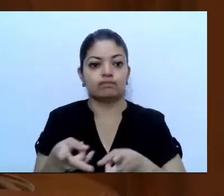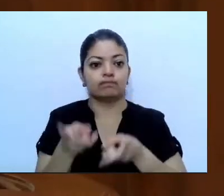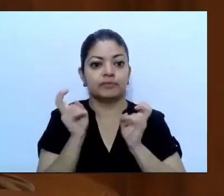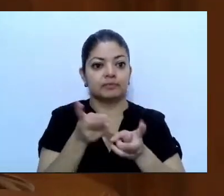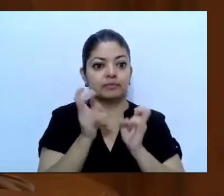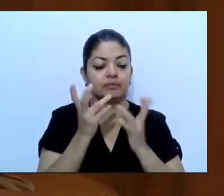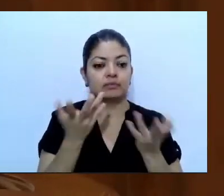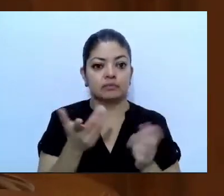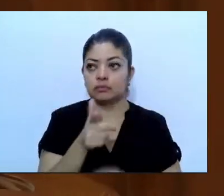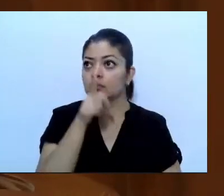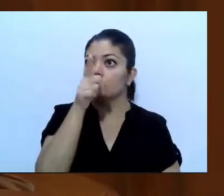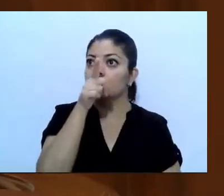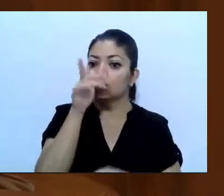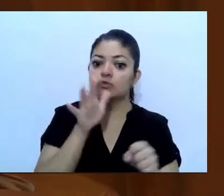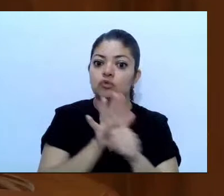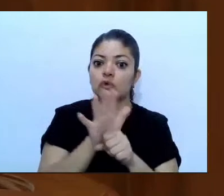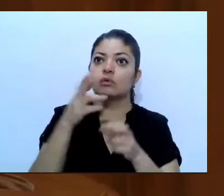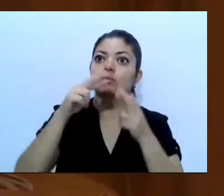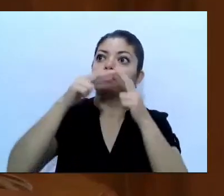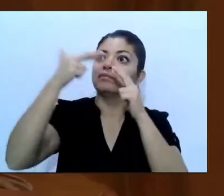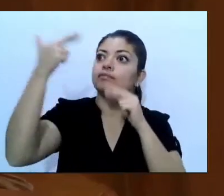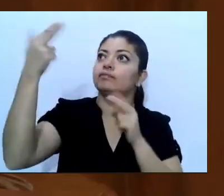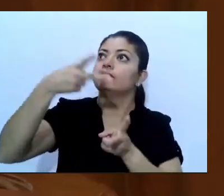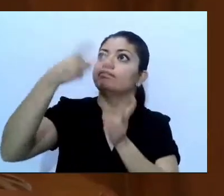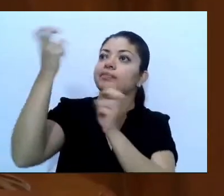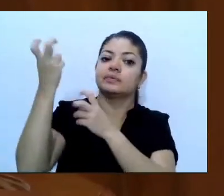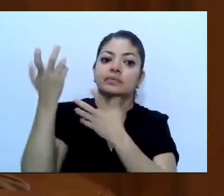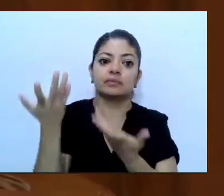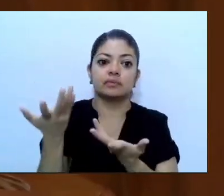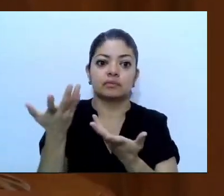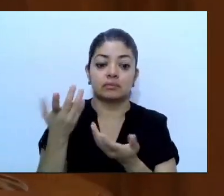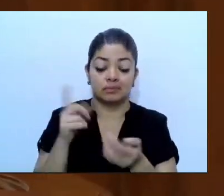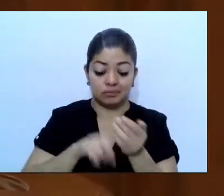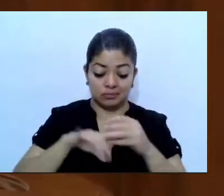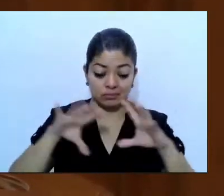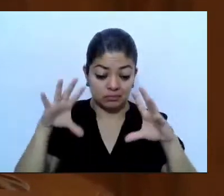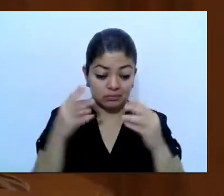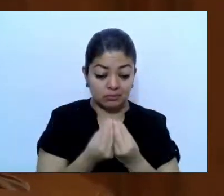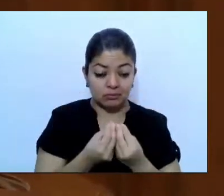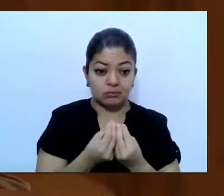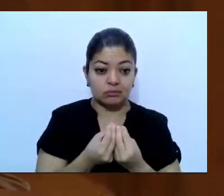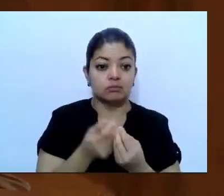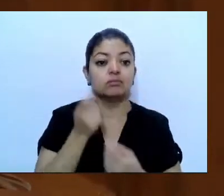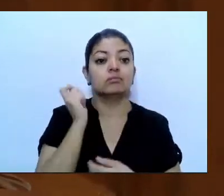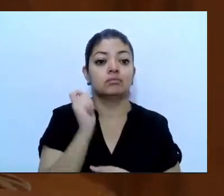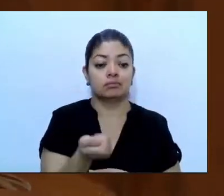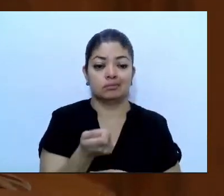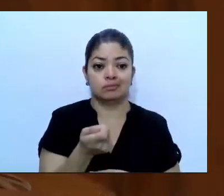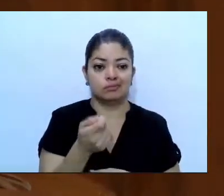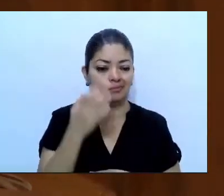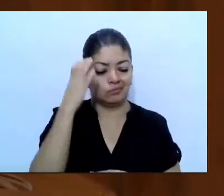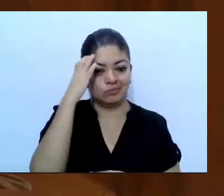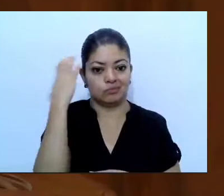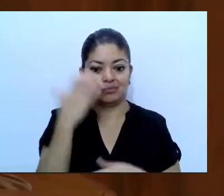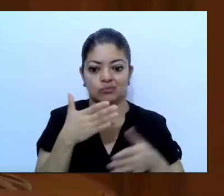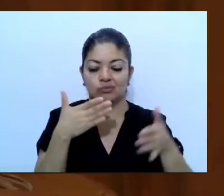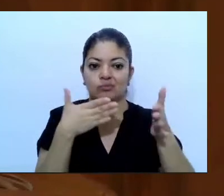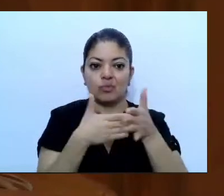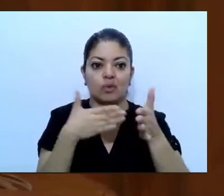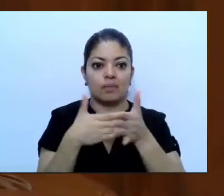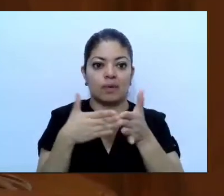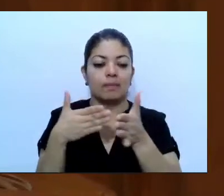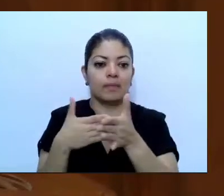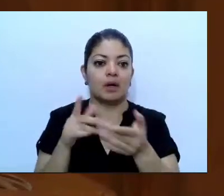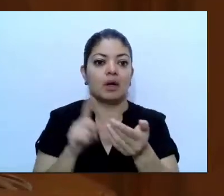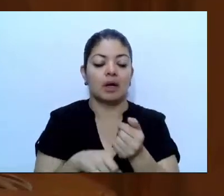luz van a trabajar si se robaron la instalación eléctrica. En suma, el daño causado ha sido un gran obstáculo que provoca que muchos